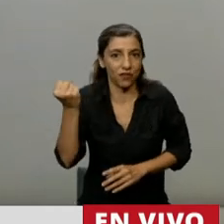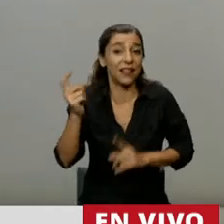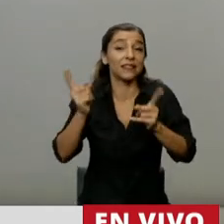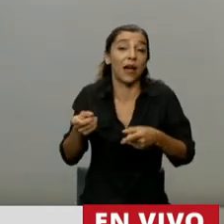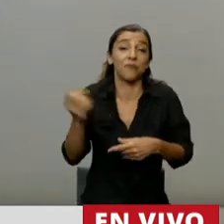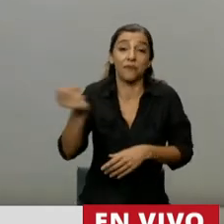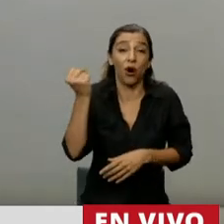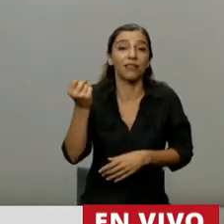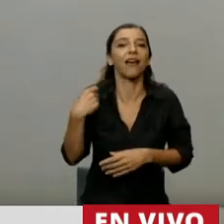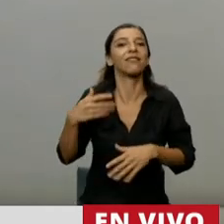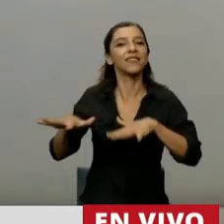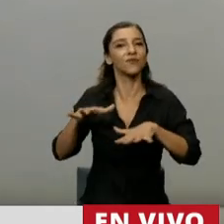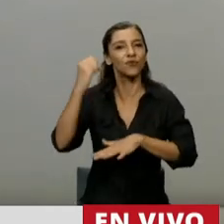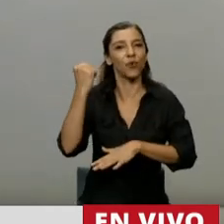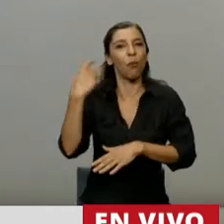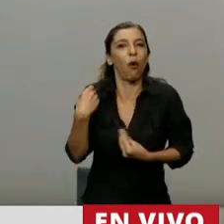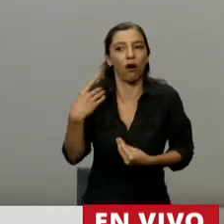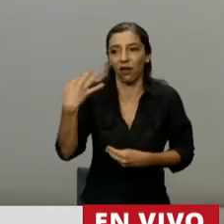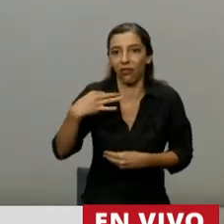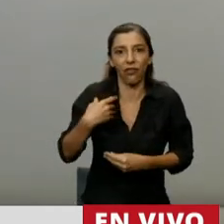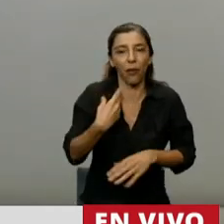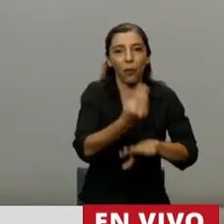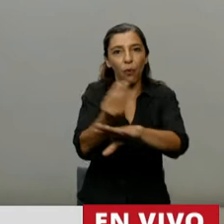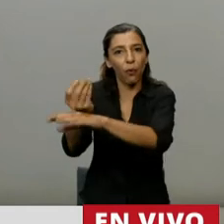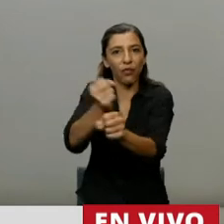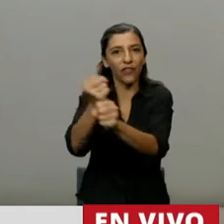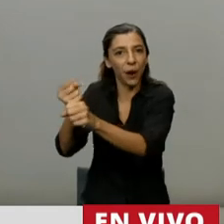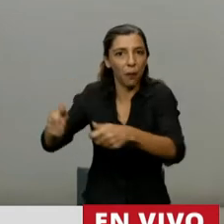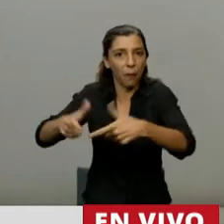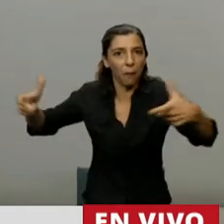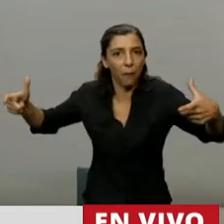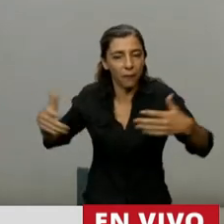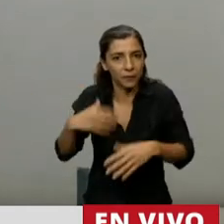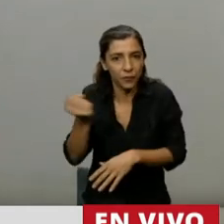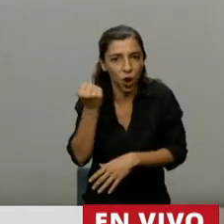trabajo, que tienen que ser trabajo de calidad, trabajo con